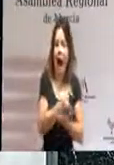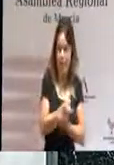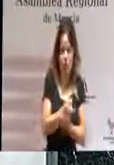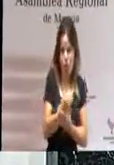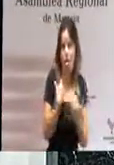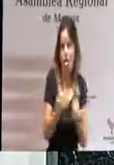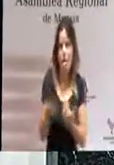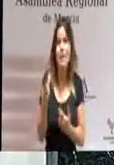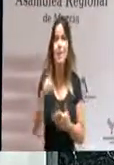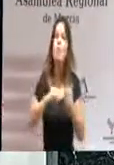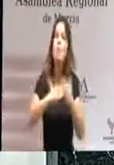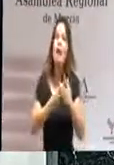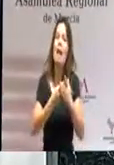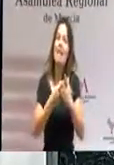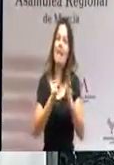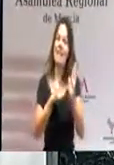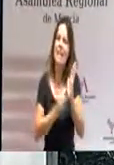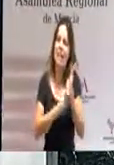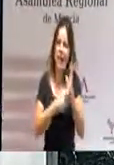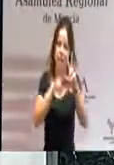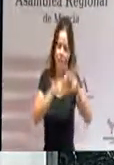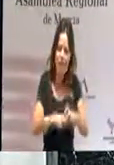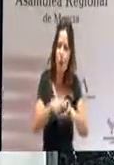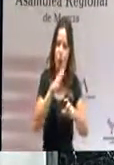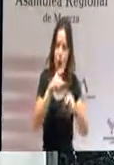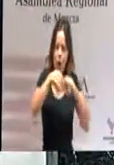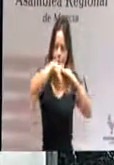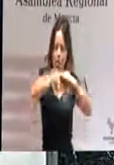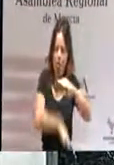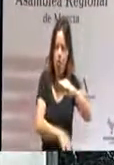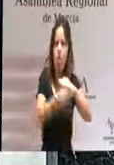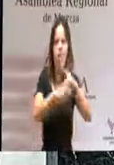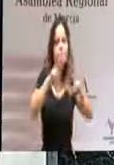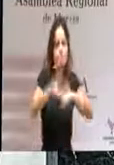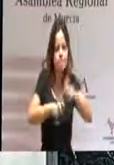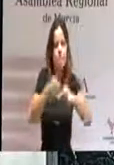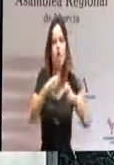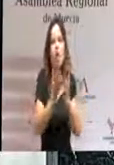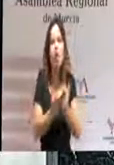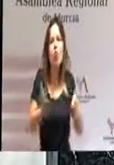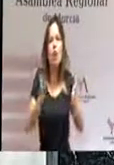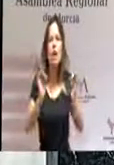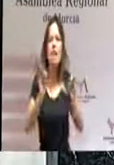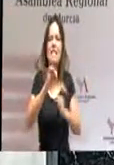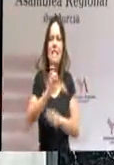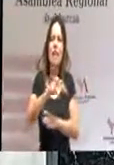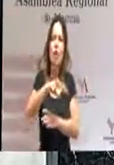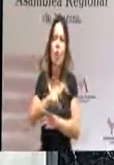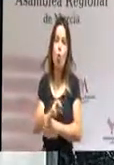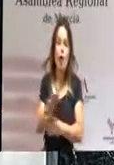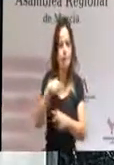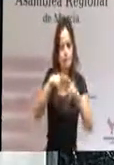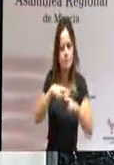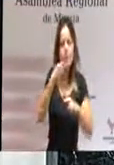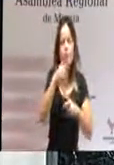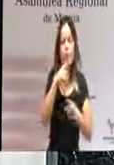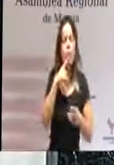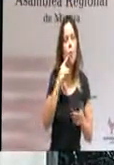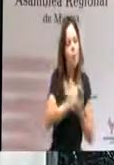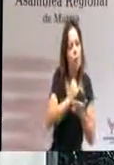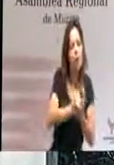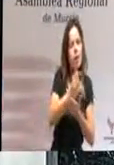plan integral de investigación sobre las aguas subterráneas y bombeo renovable en la cuenca del Segura, con catas y medición de flujos en